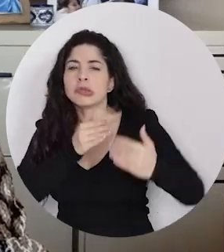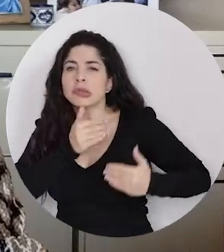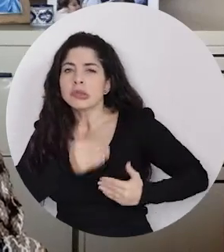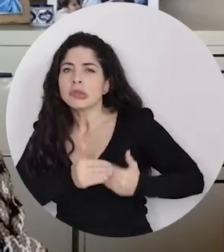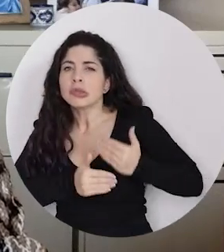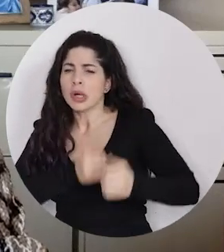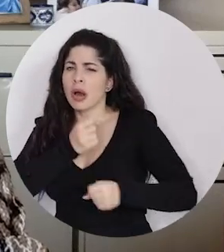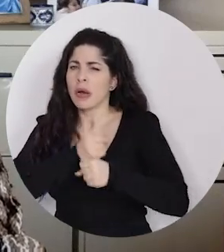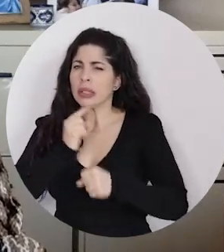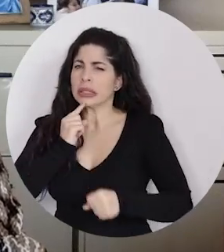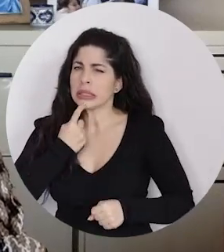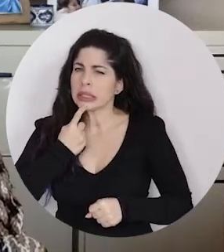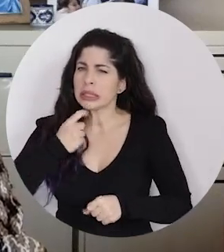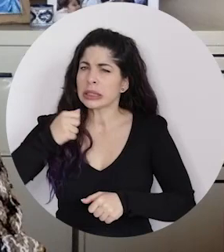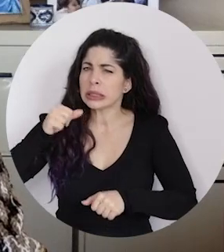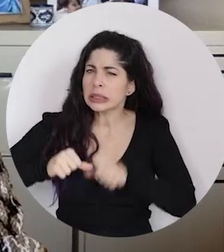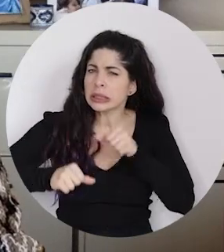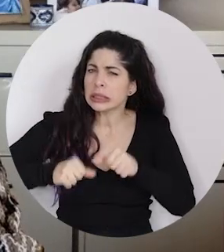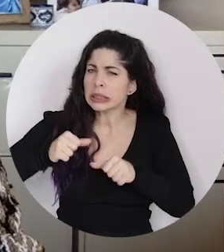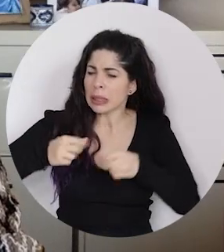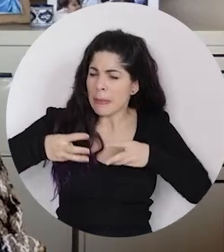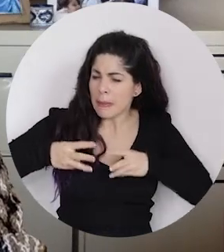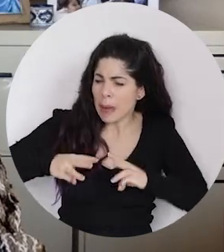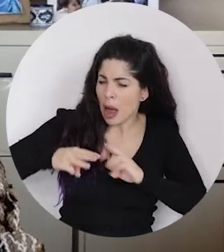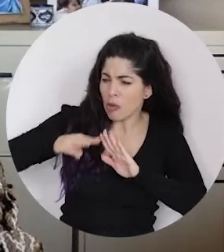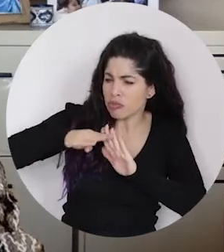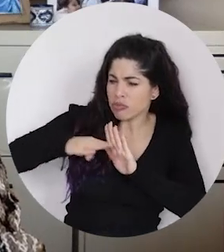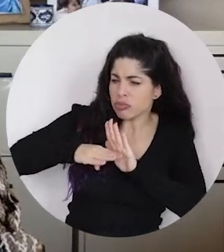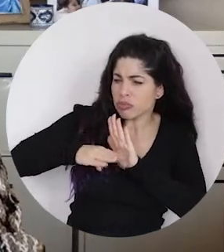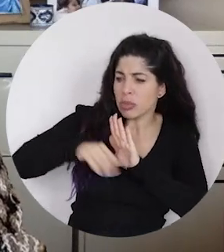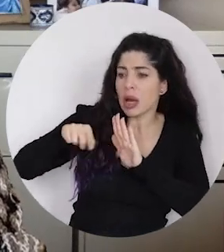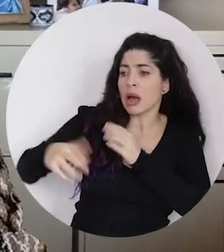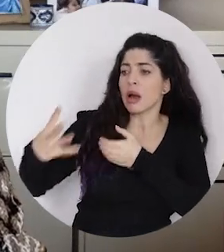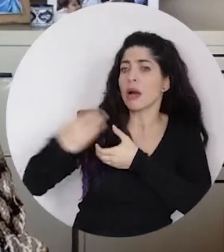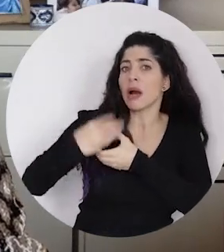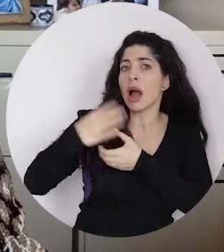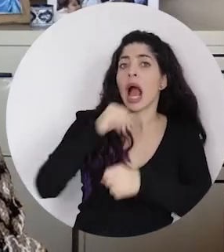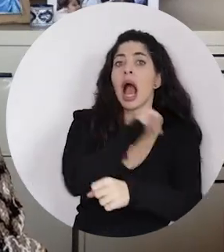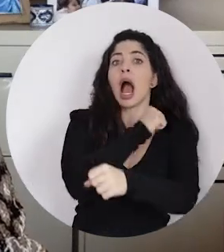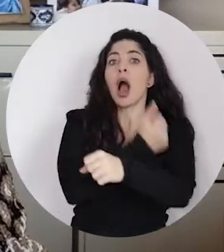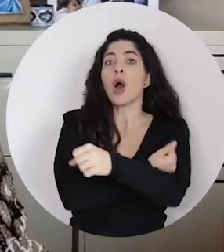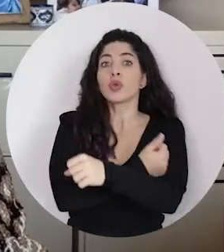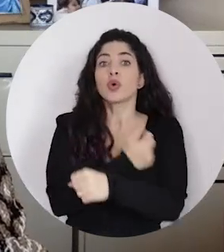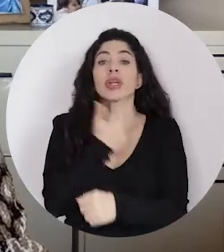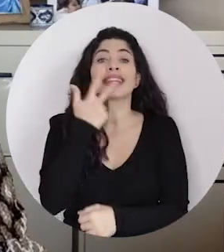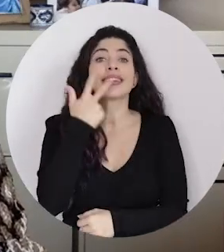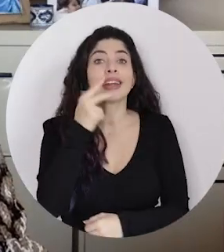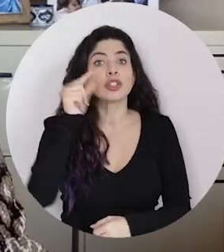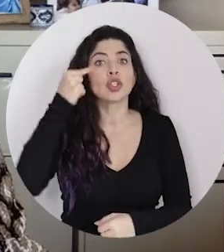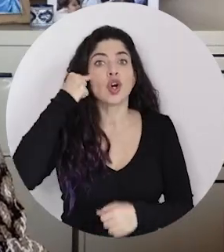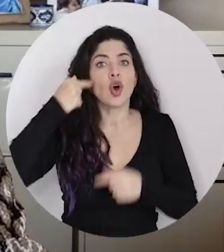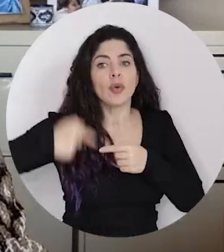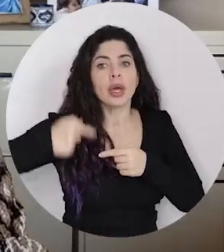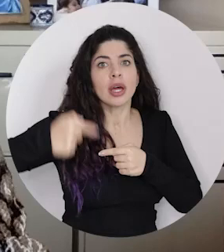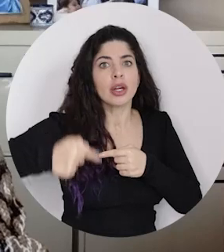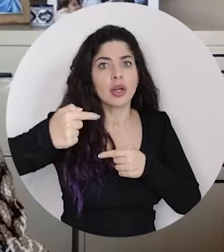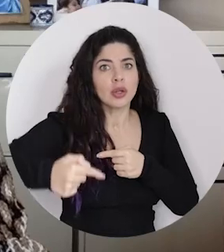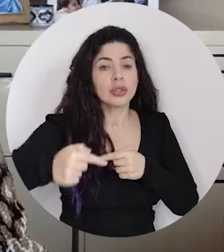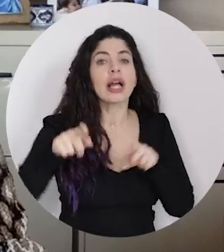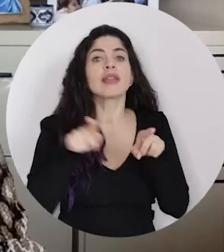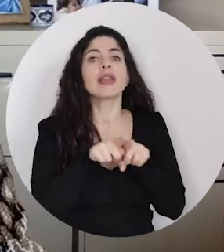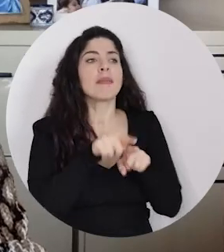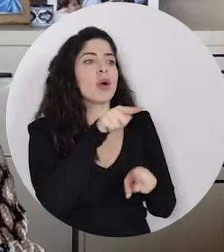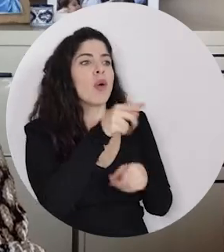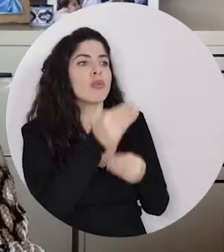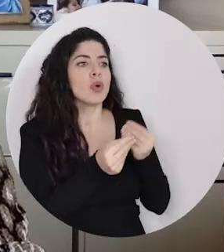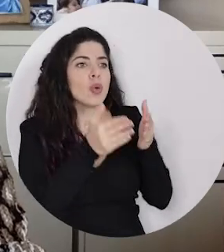un camino de trabajo serio, arduo, metódico, que involucró a las autoridades de tres administraciones, pero